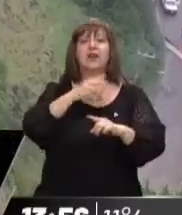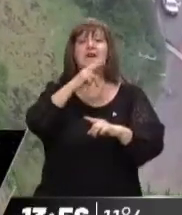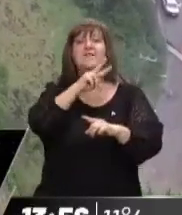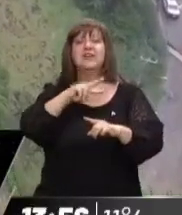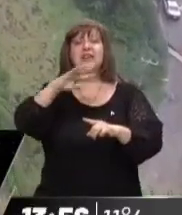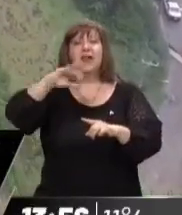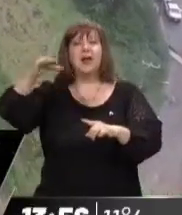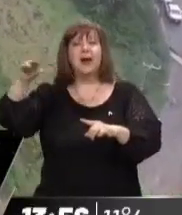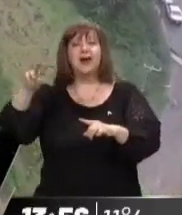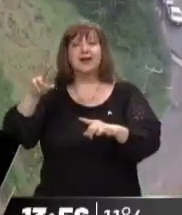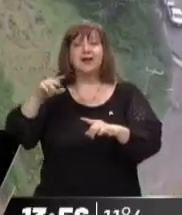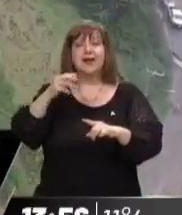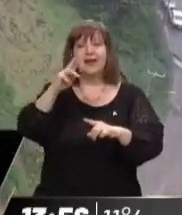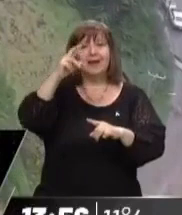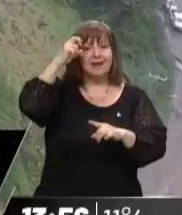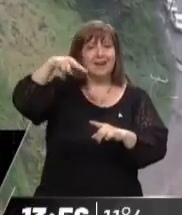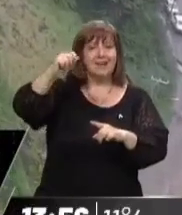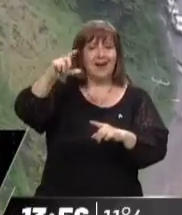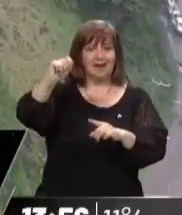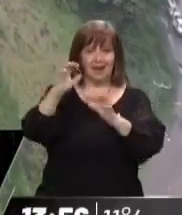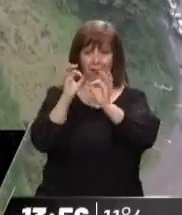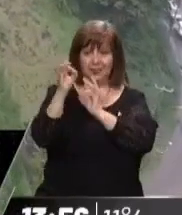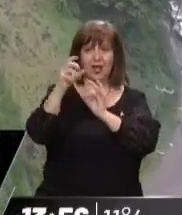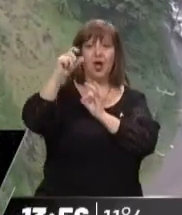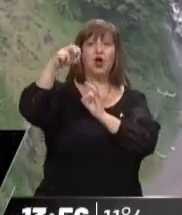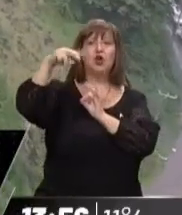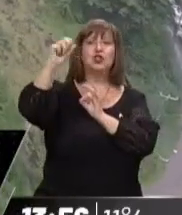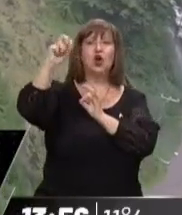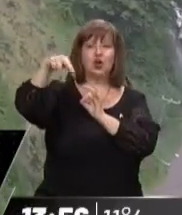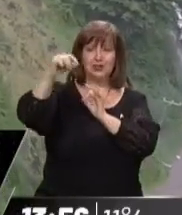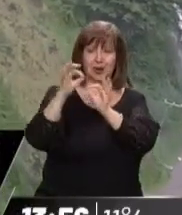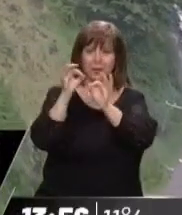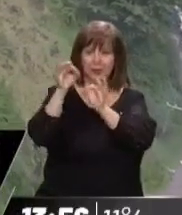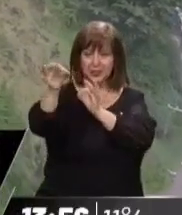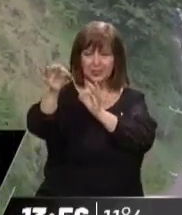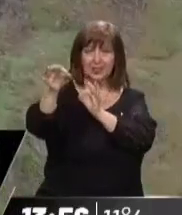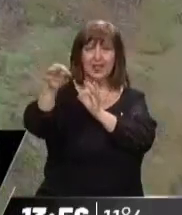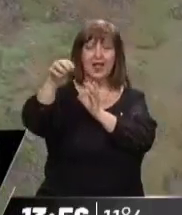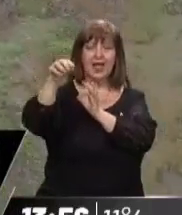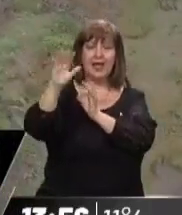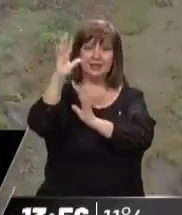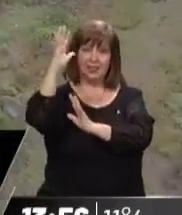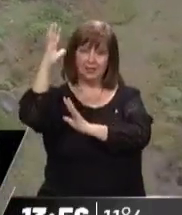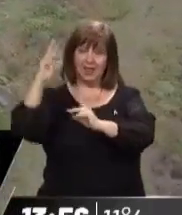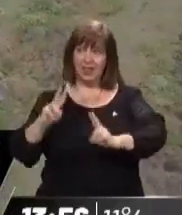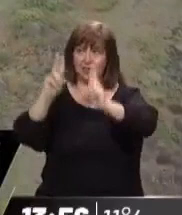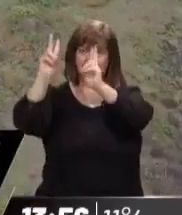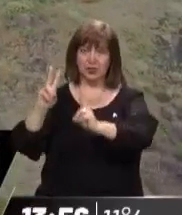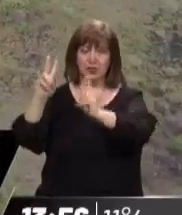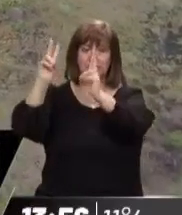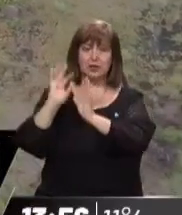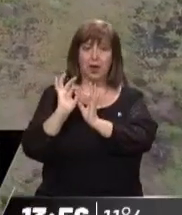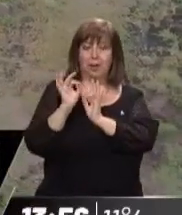reñaca o sea entre reñaca Y concón eso que ustedes están viendo bueno es este gran